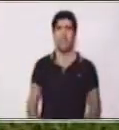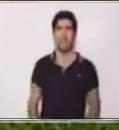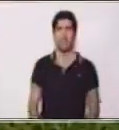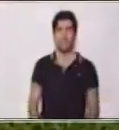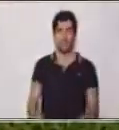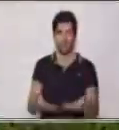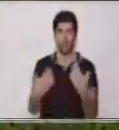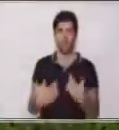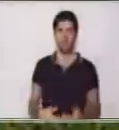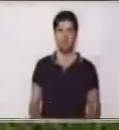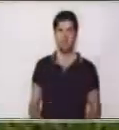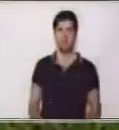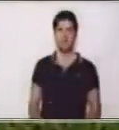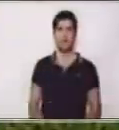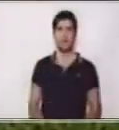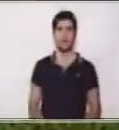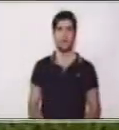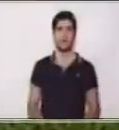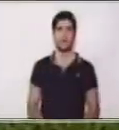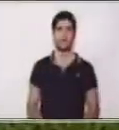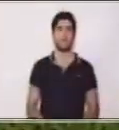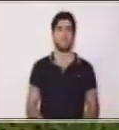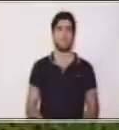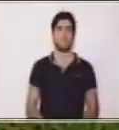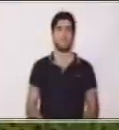este balón. Muchas gracias.